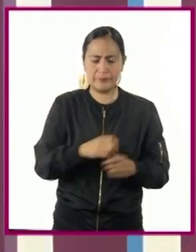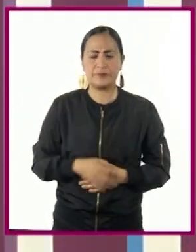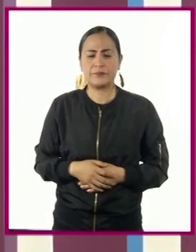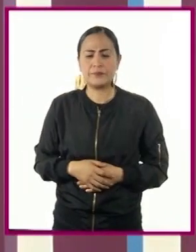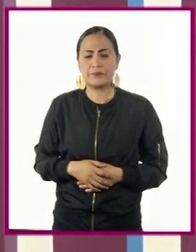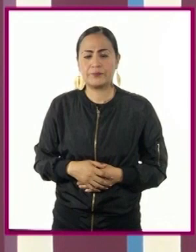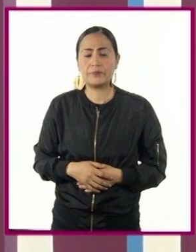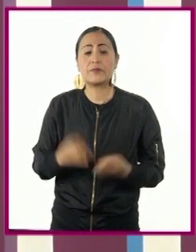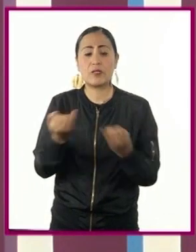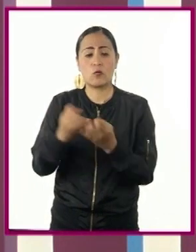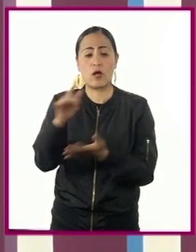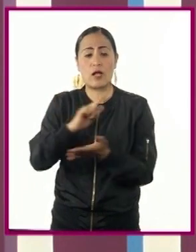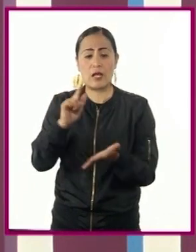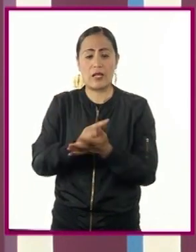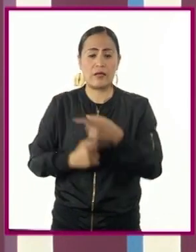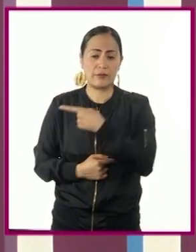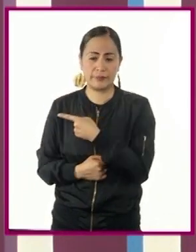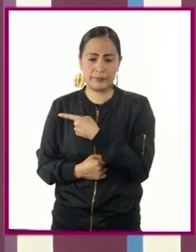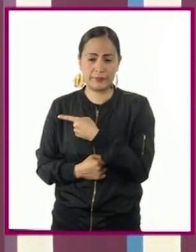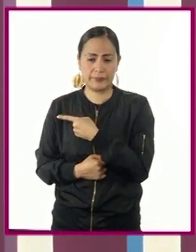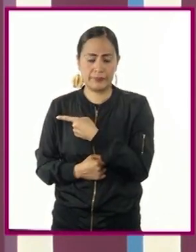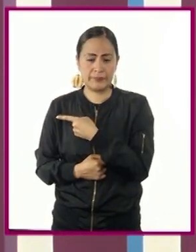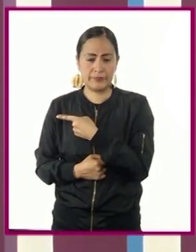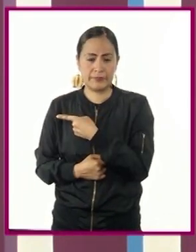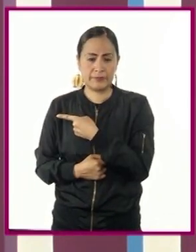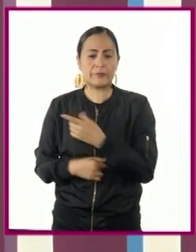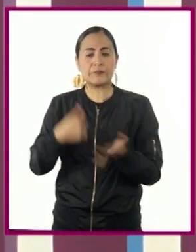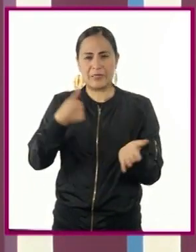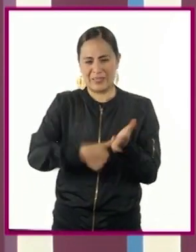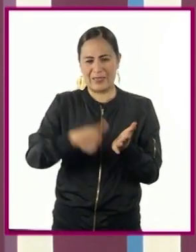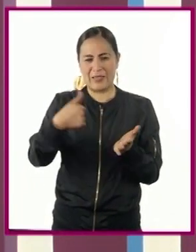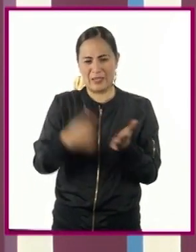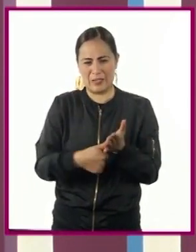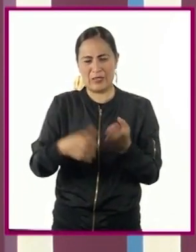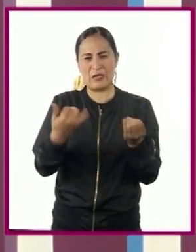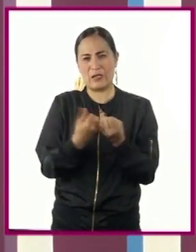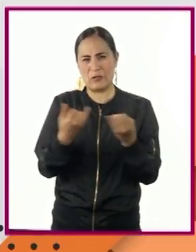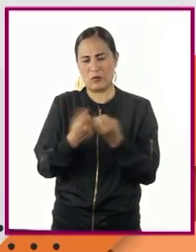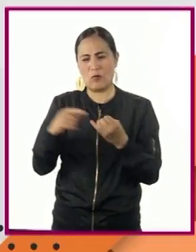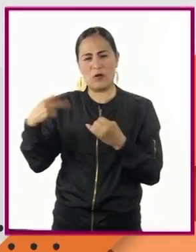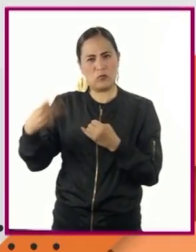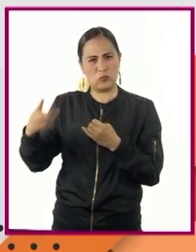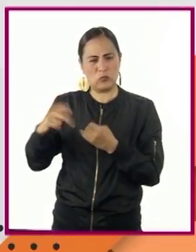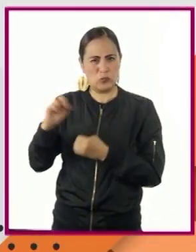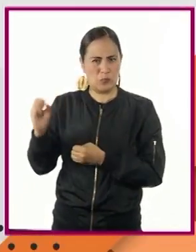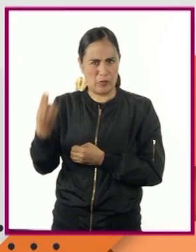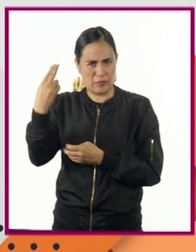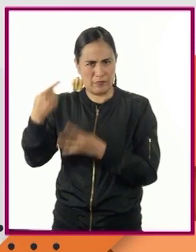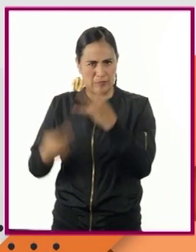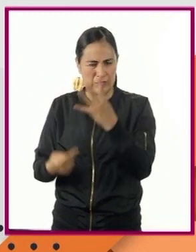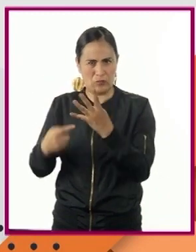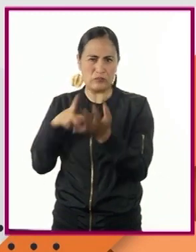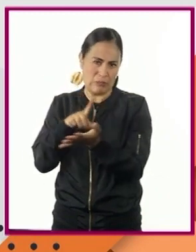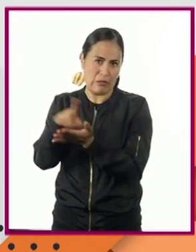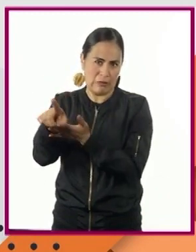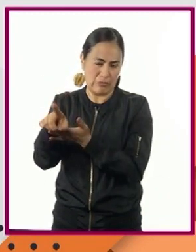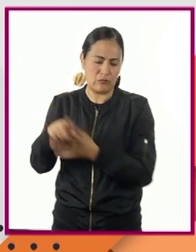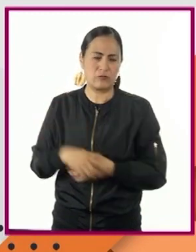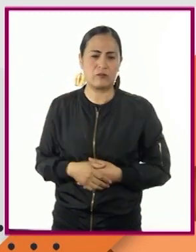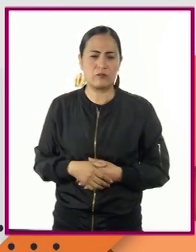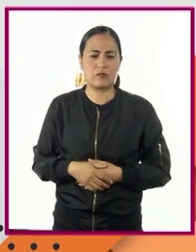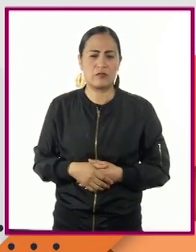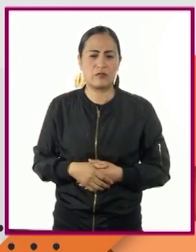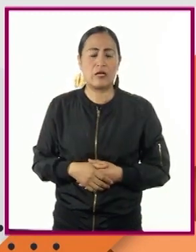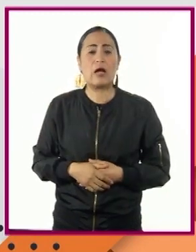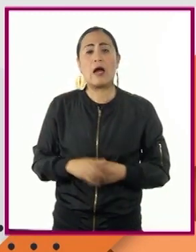se promulgó la Ley Orgánica del Registro Civil y la Ley sobre Derechos y Obvenciones Parroquiales y estableció reglas para la administración de